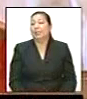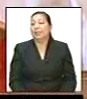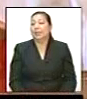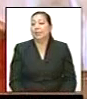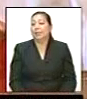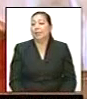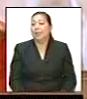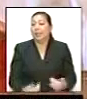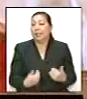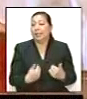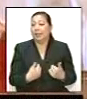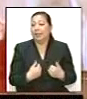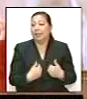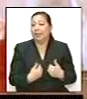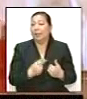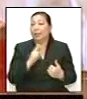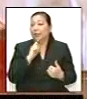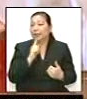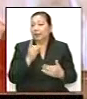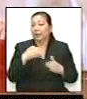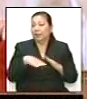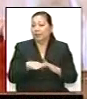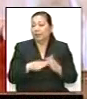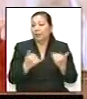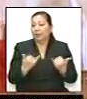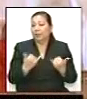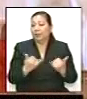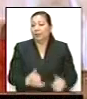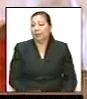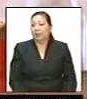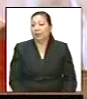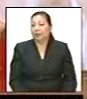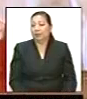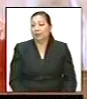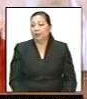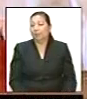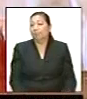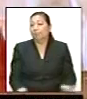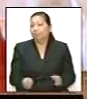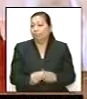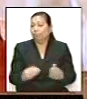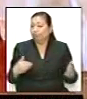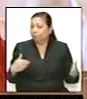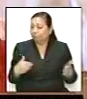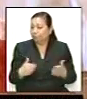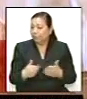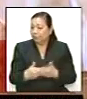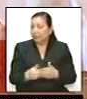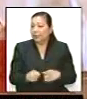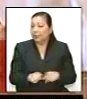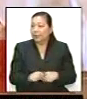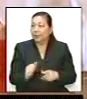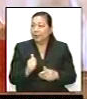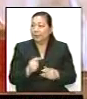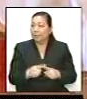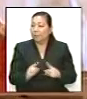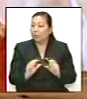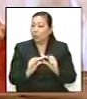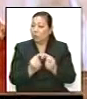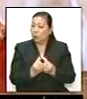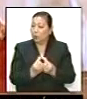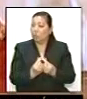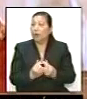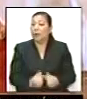deben y están realizando digamos, un acercamiento con miras a beneficiarse. Ahora, hay un grupo de